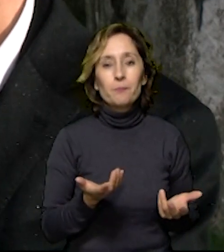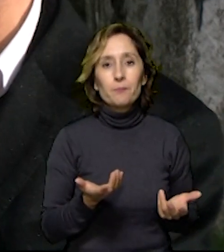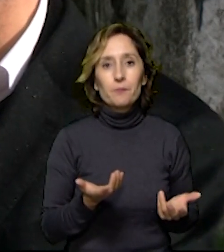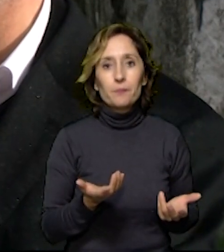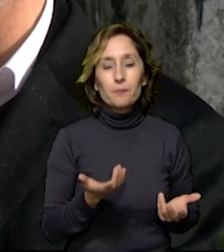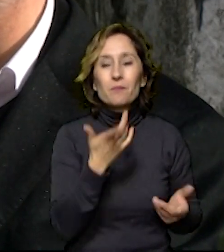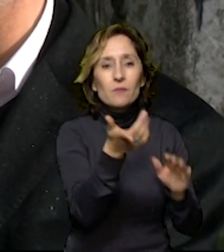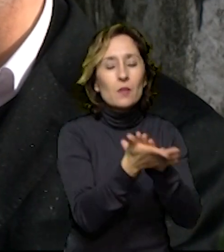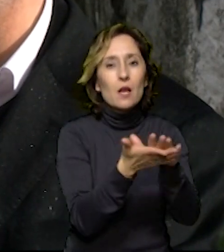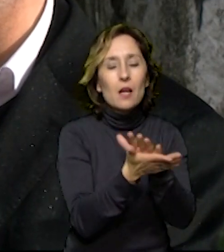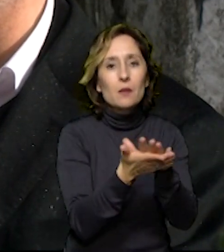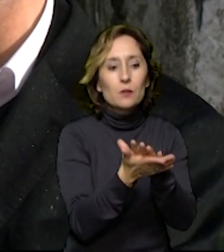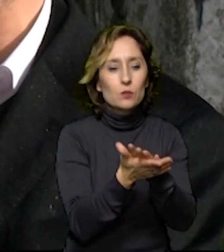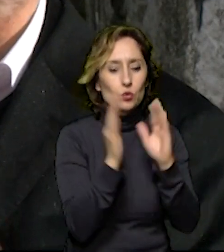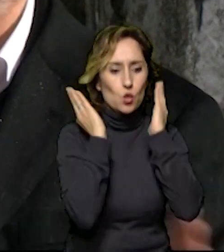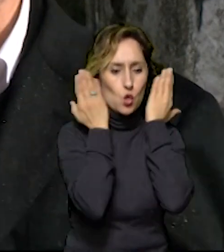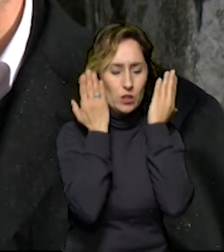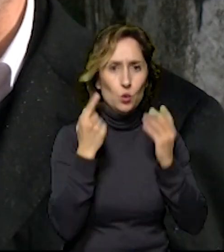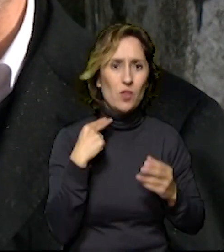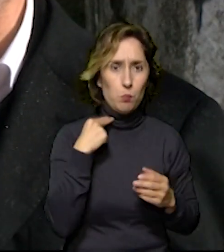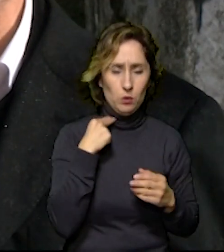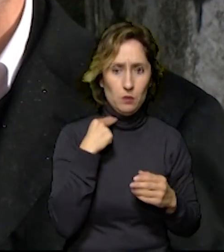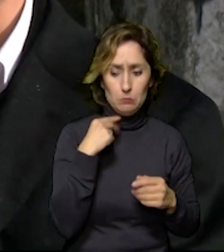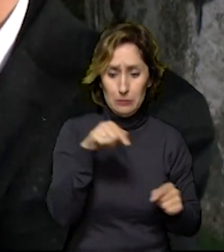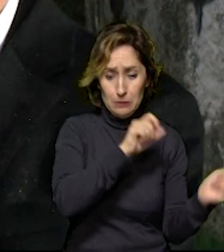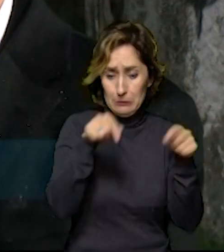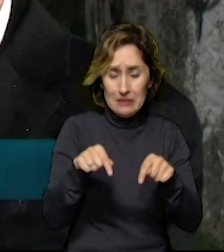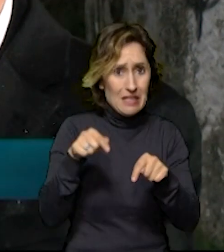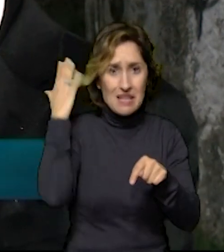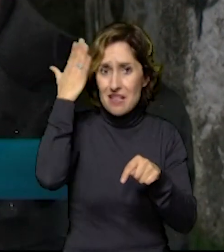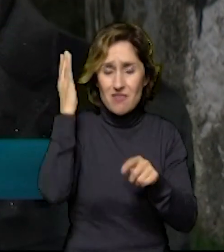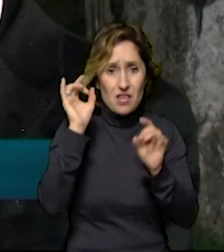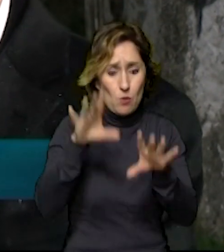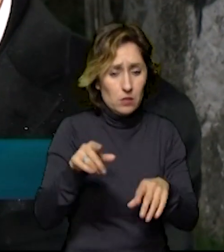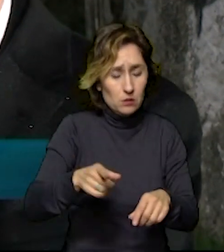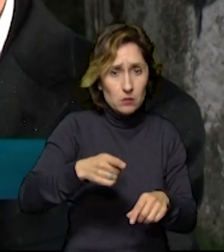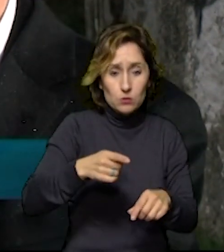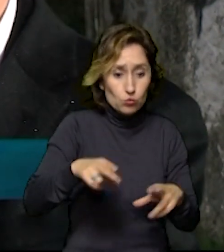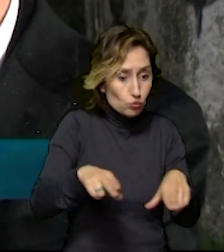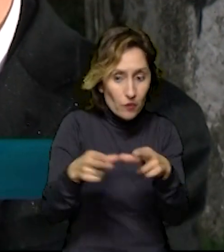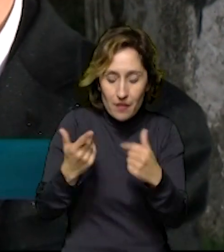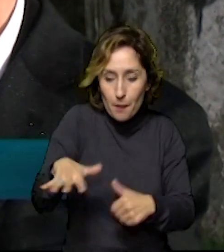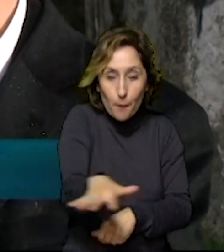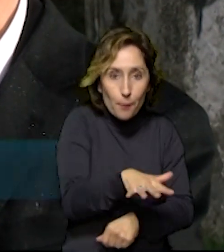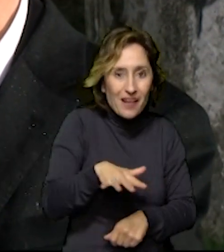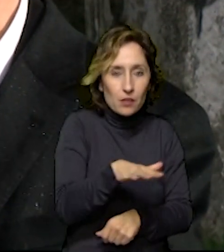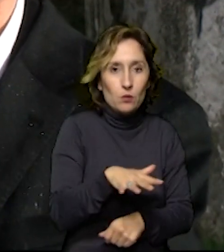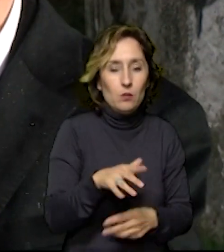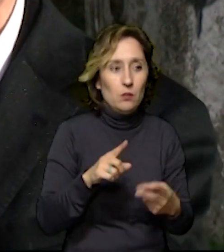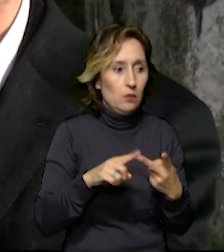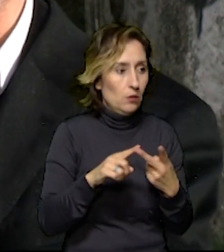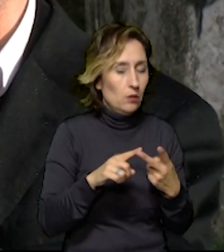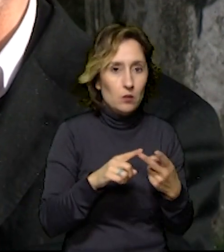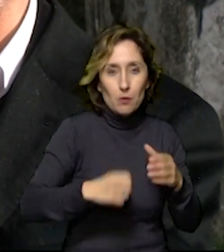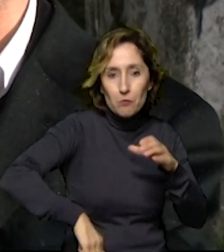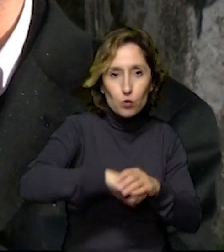me hablas del Congreso de los Diputados, pero podemos trasladar a Navarra. Socialmente convivimos en nuestro barrio, en los partidos